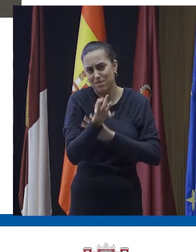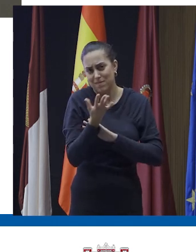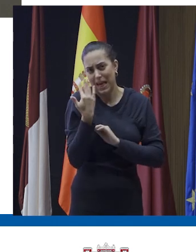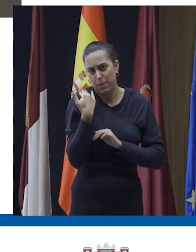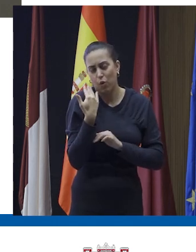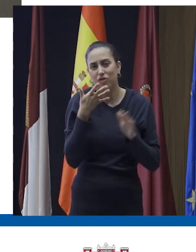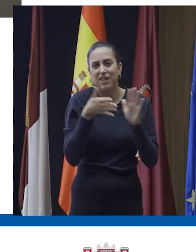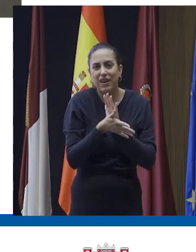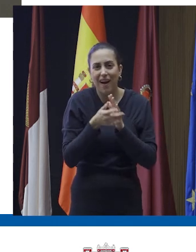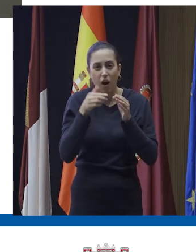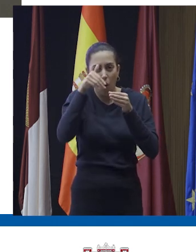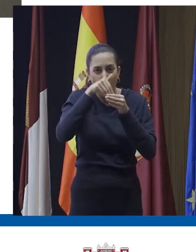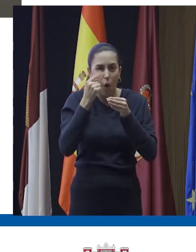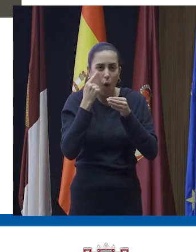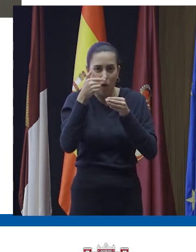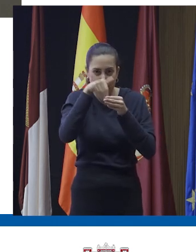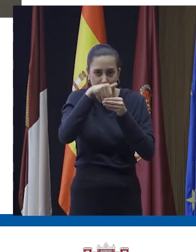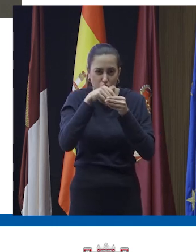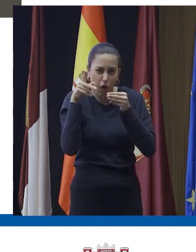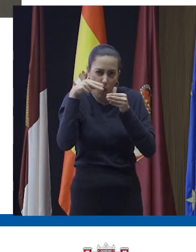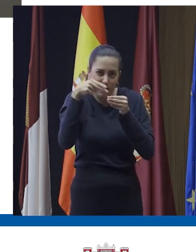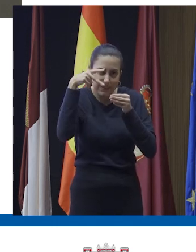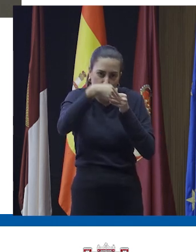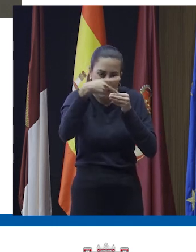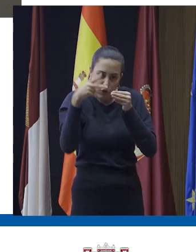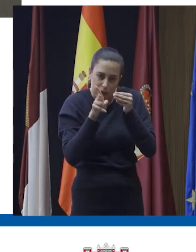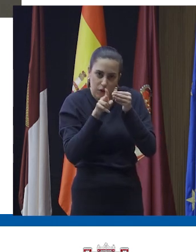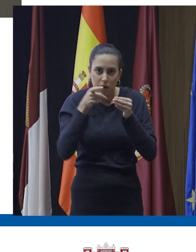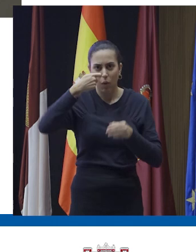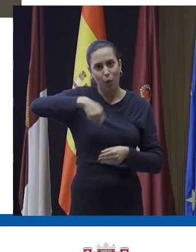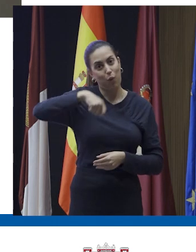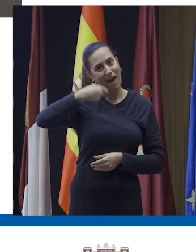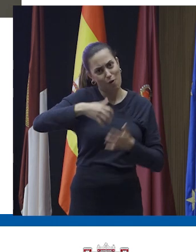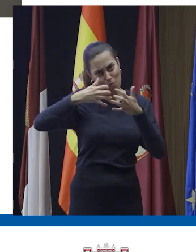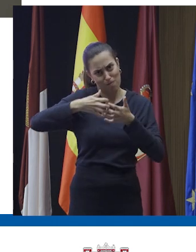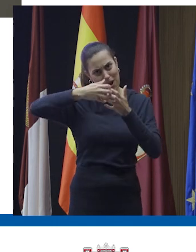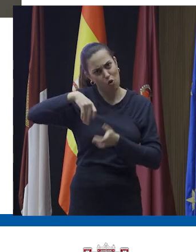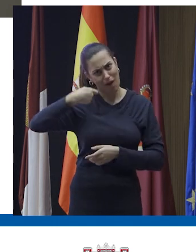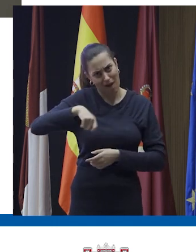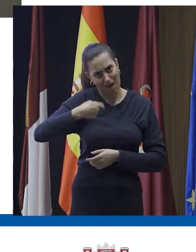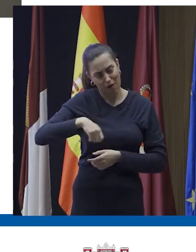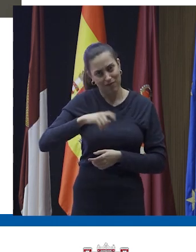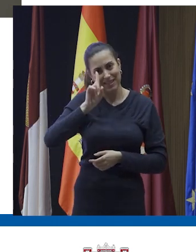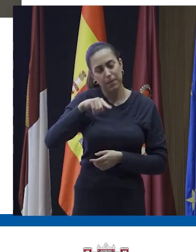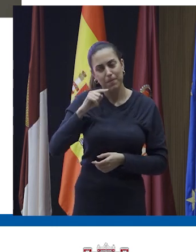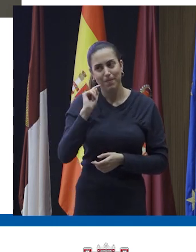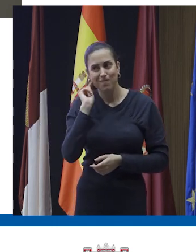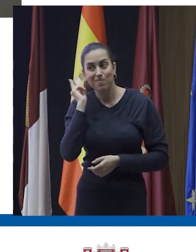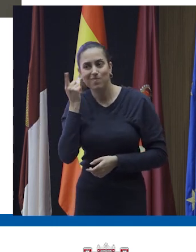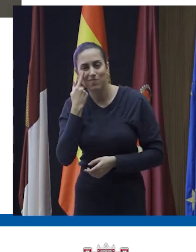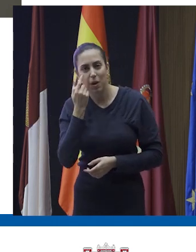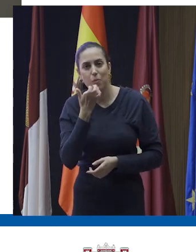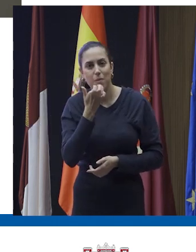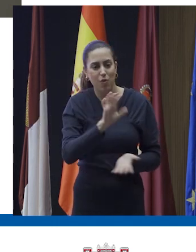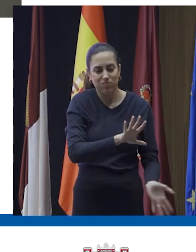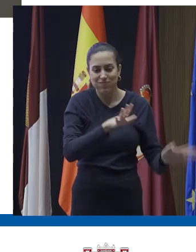ojo. Entonces, bueno, pues ese láser, por así decirlo, aparte de ser muy caro, pues se ha observado, bueno, no se ha implementado mucho en